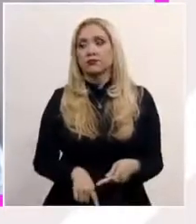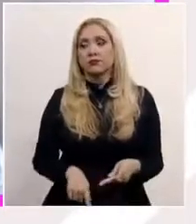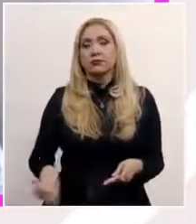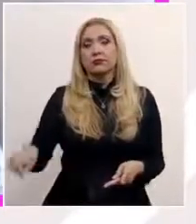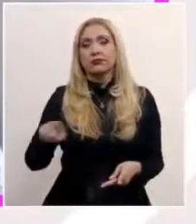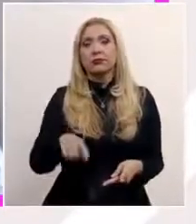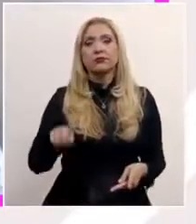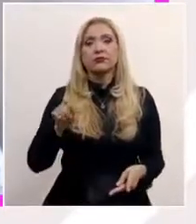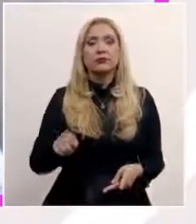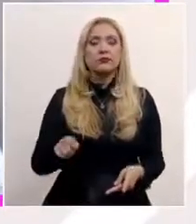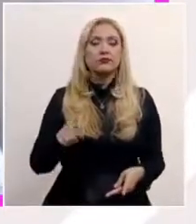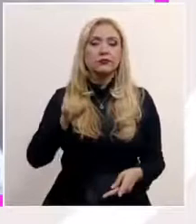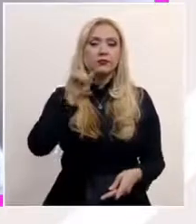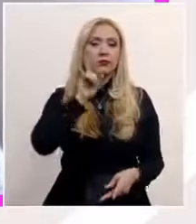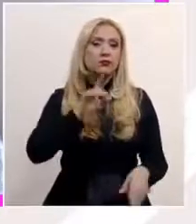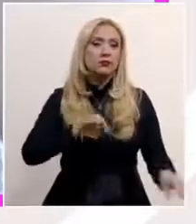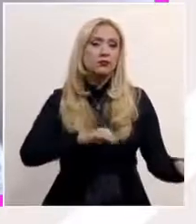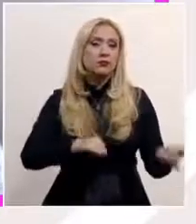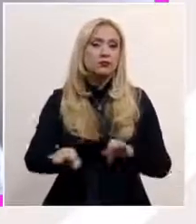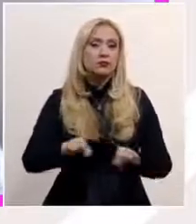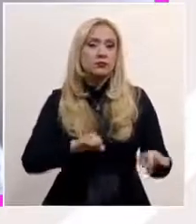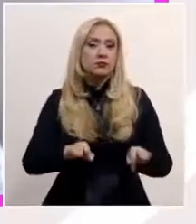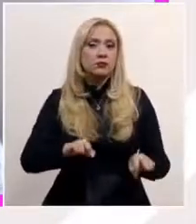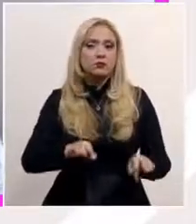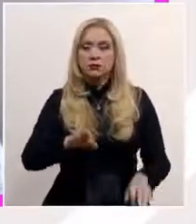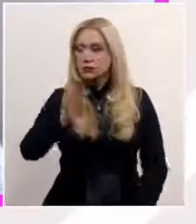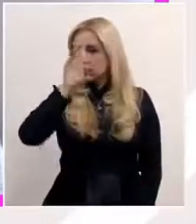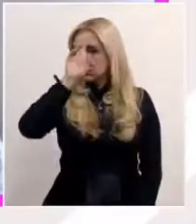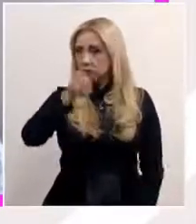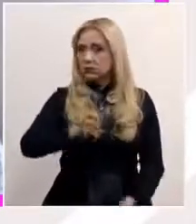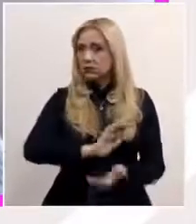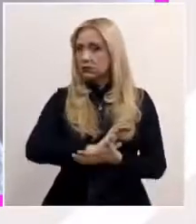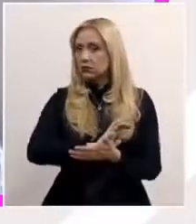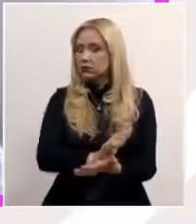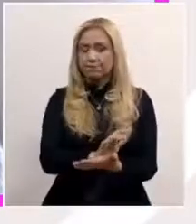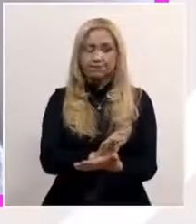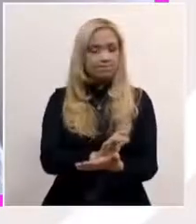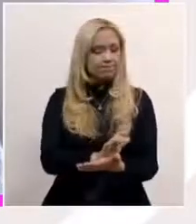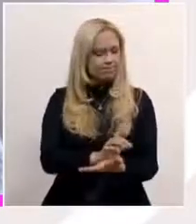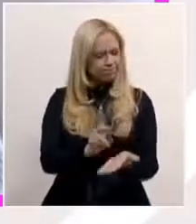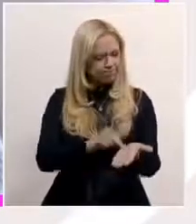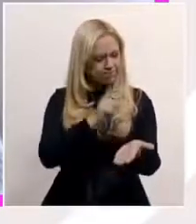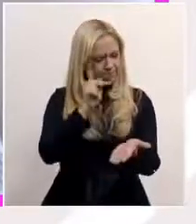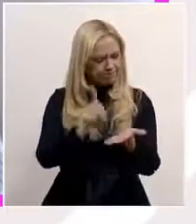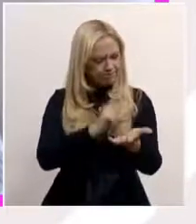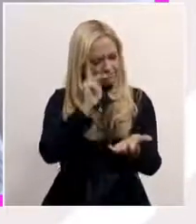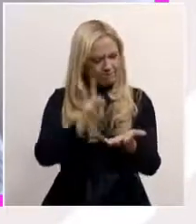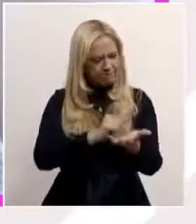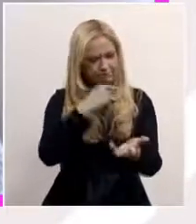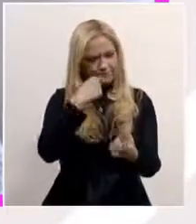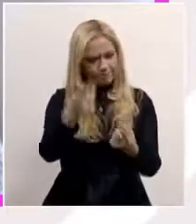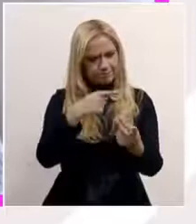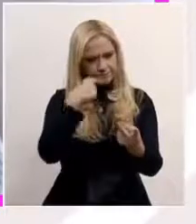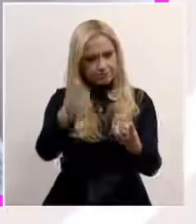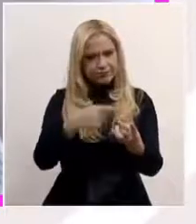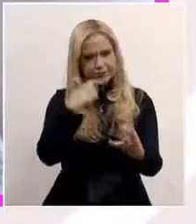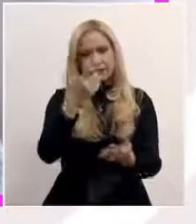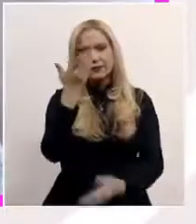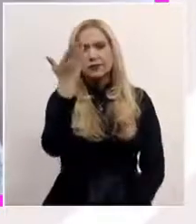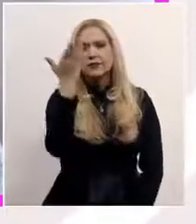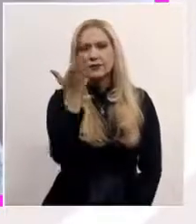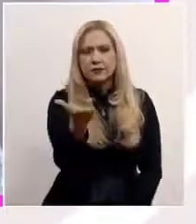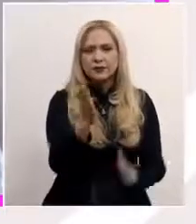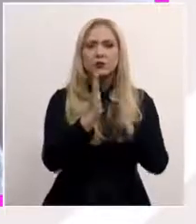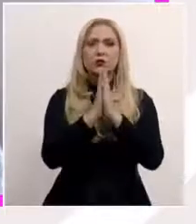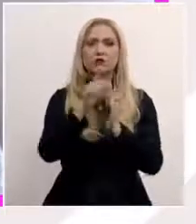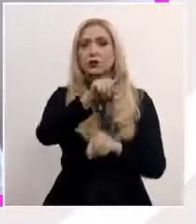en el trabajo es algo que está completamente prohibido, ¿no? O sea, reiterarlo y pedirles que a